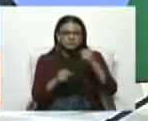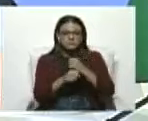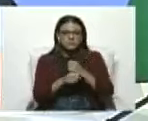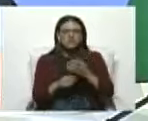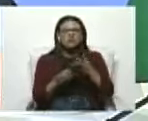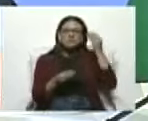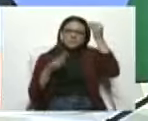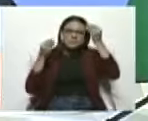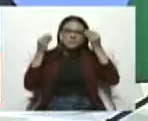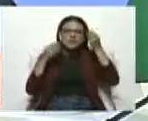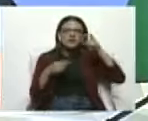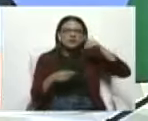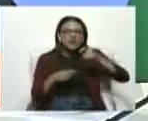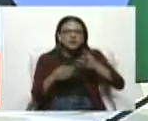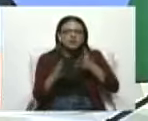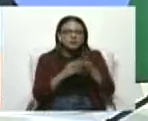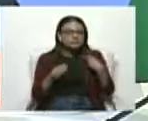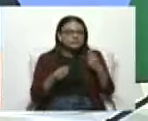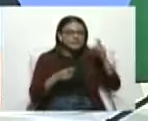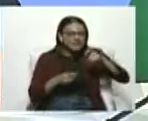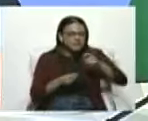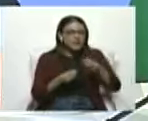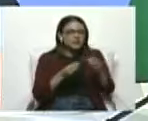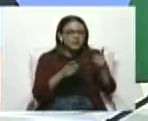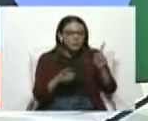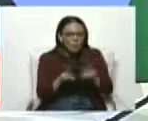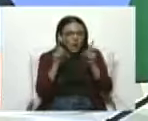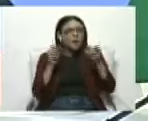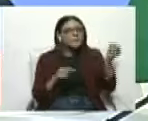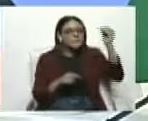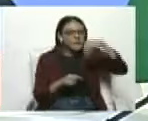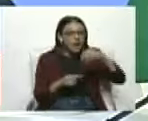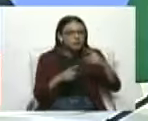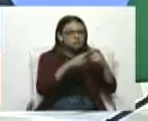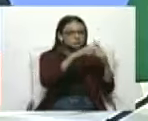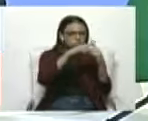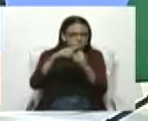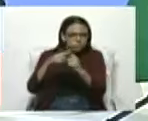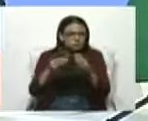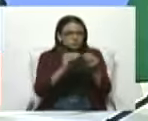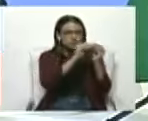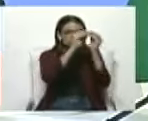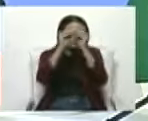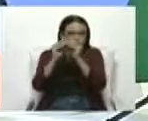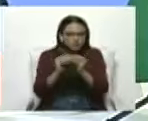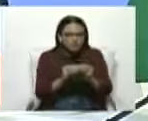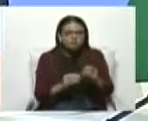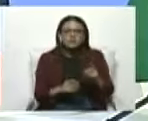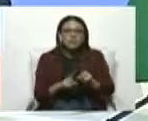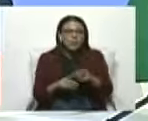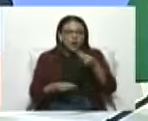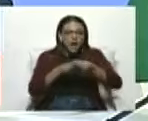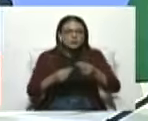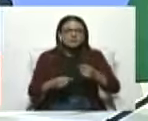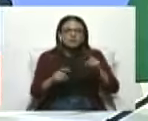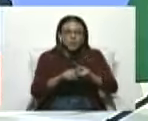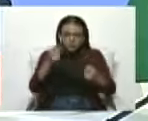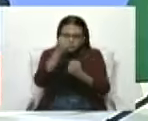necesidad de ordenar todas las fuerzas que nos permita tener los pies